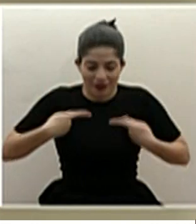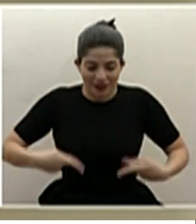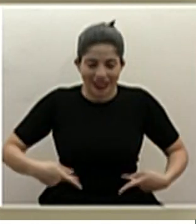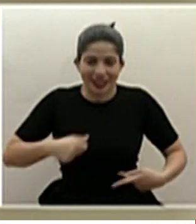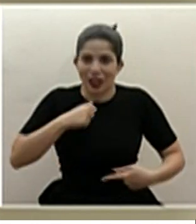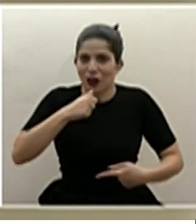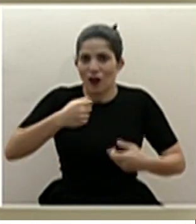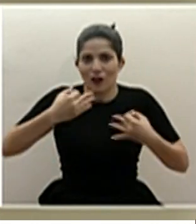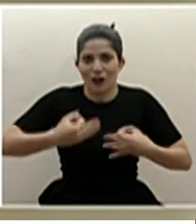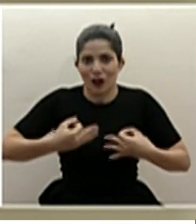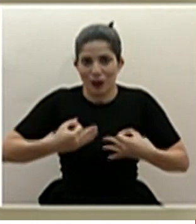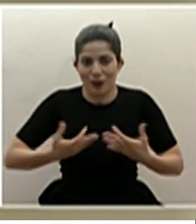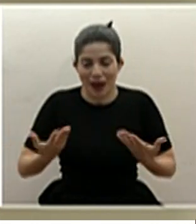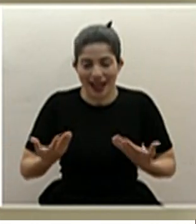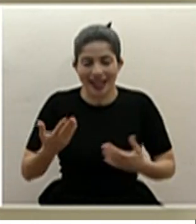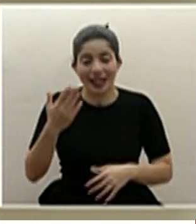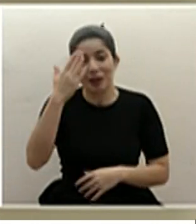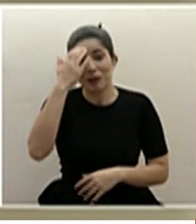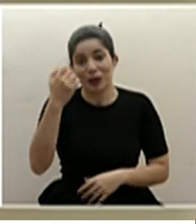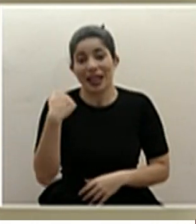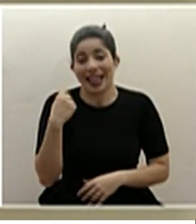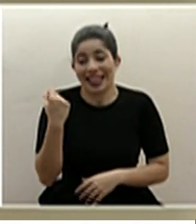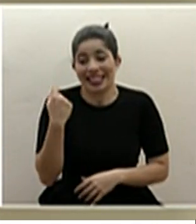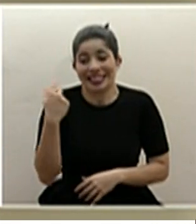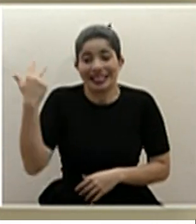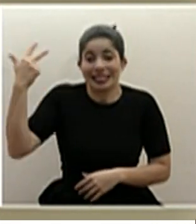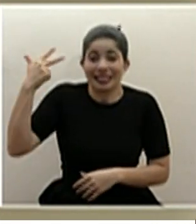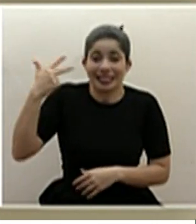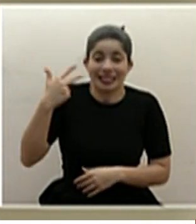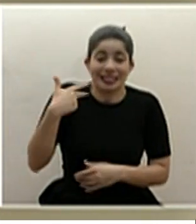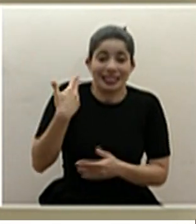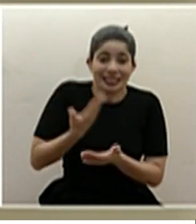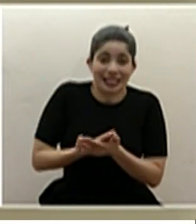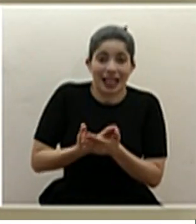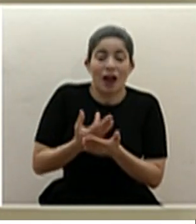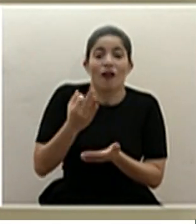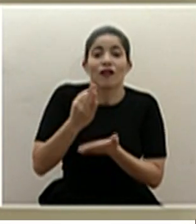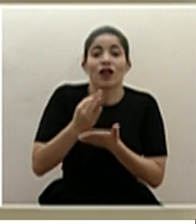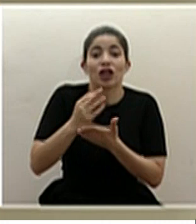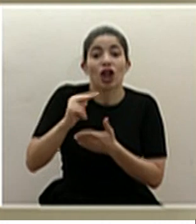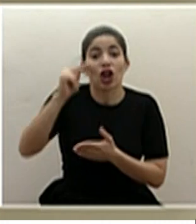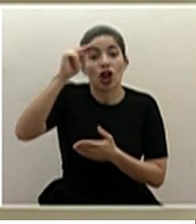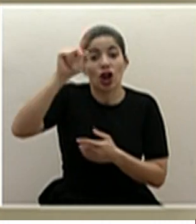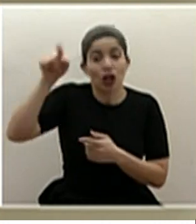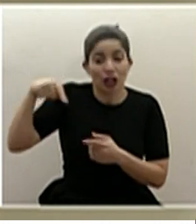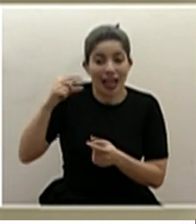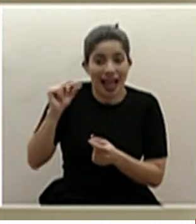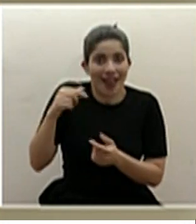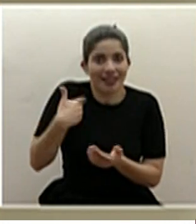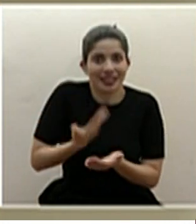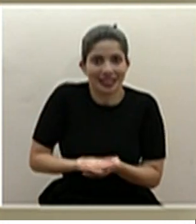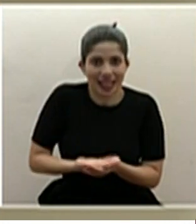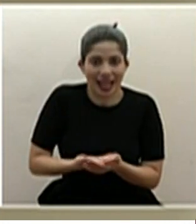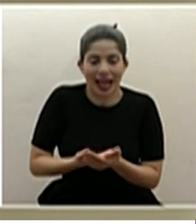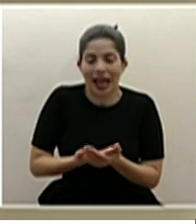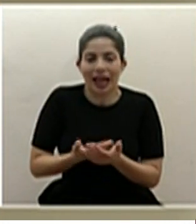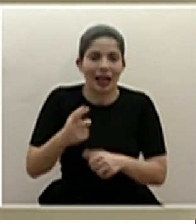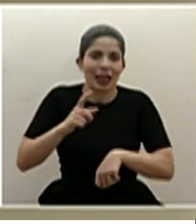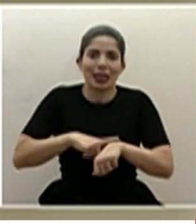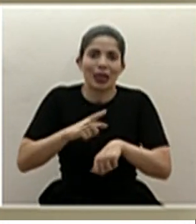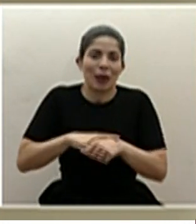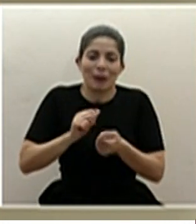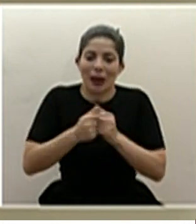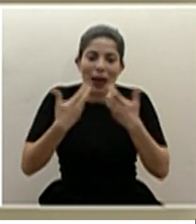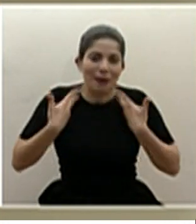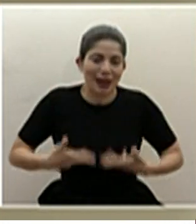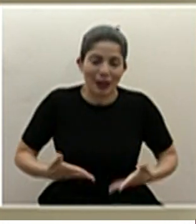vestimenta informal, en vista de que venimos recién llegando de la frontera norte y pues no hubo chance de